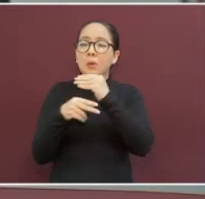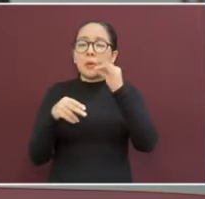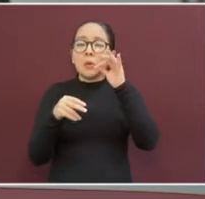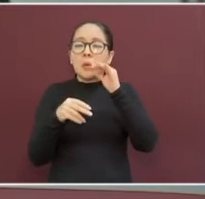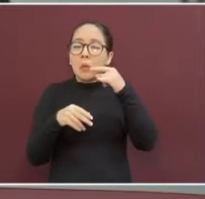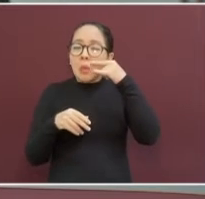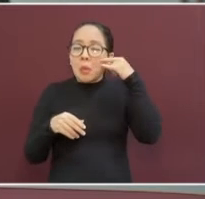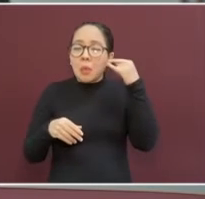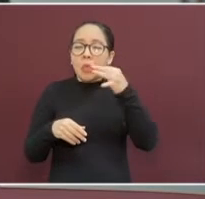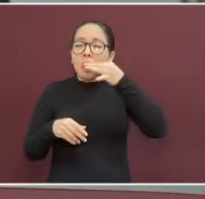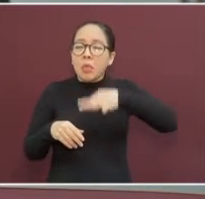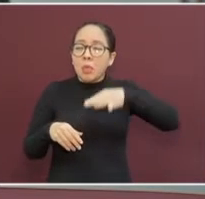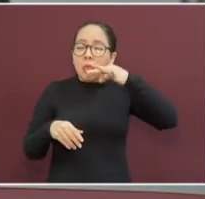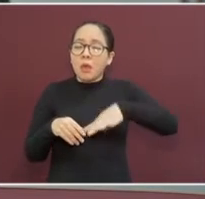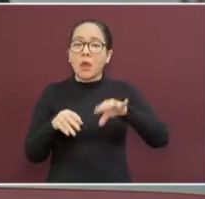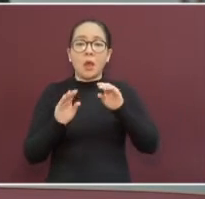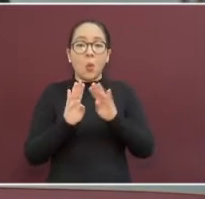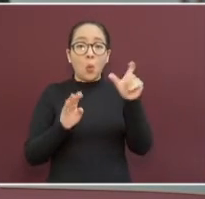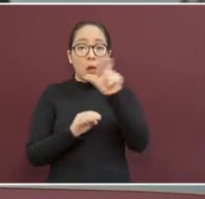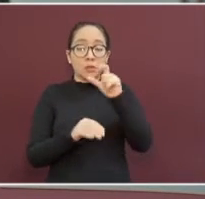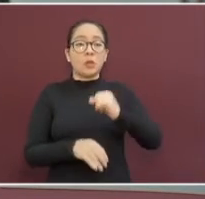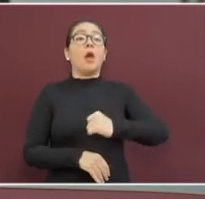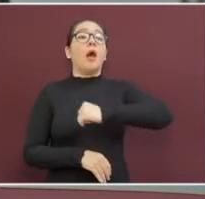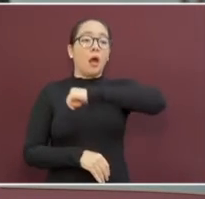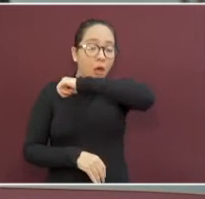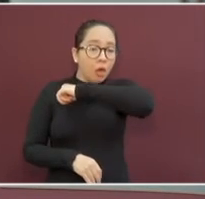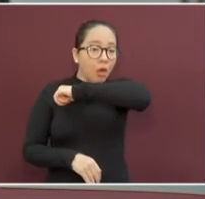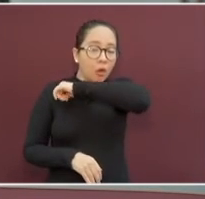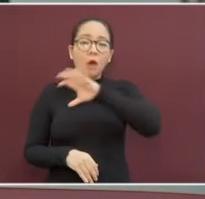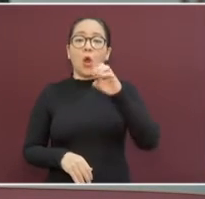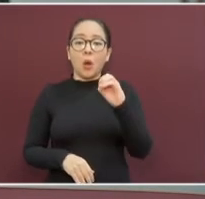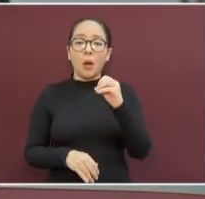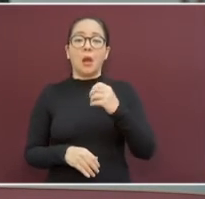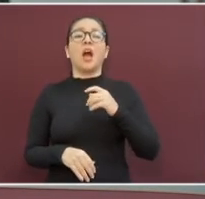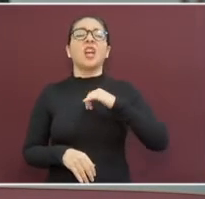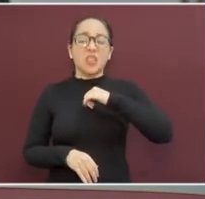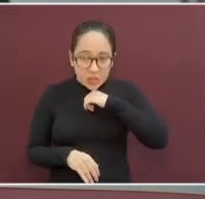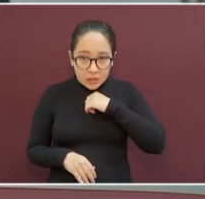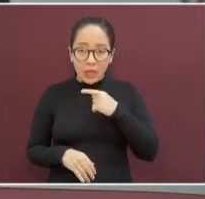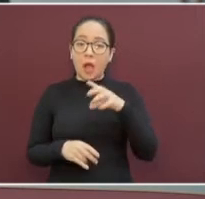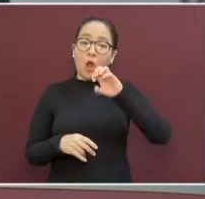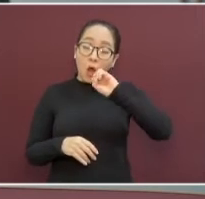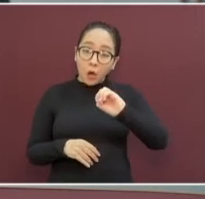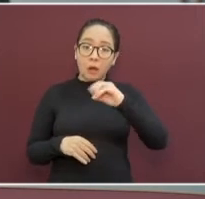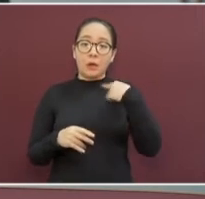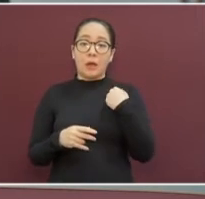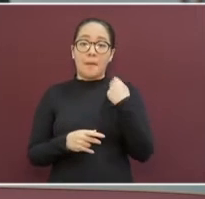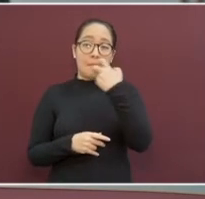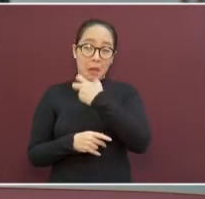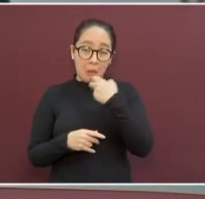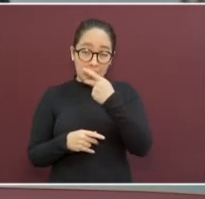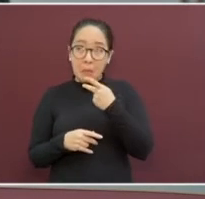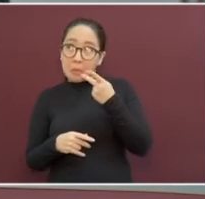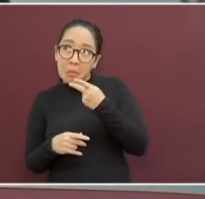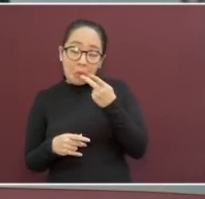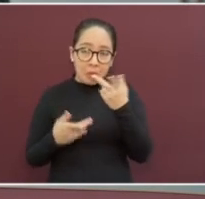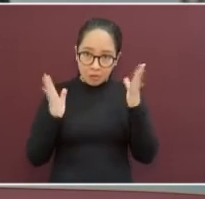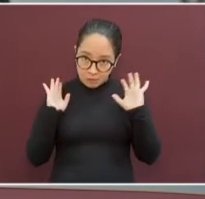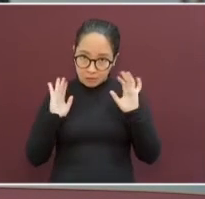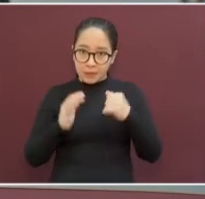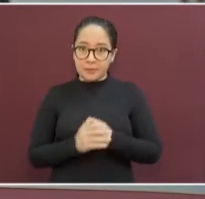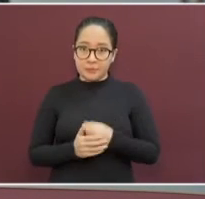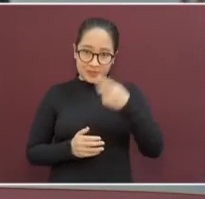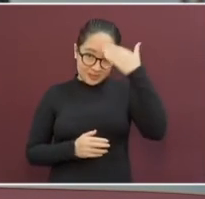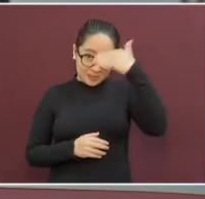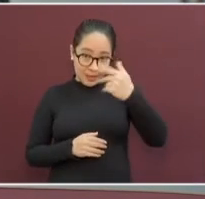persona afectada 12 estornuda o habla causa enfermedad respiratoria y es producida por un